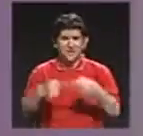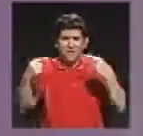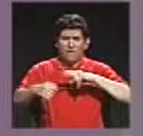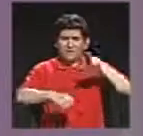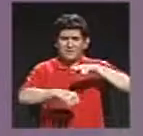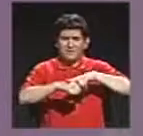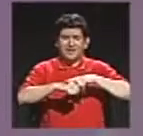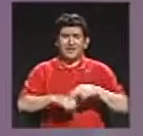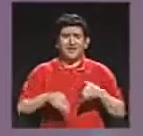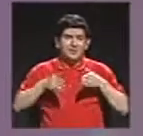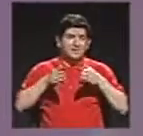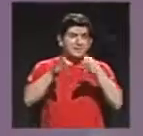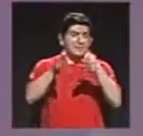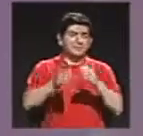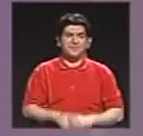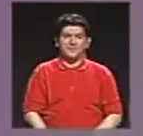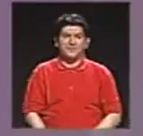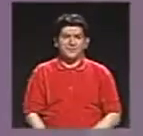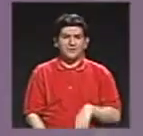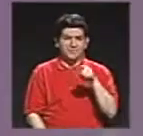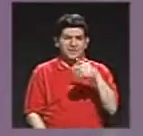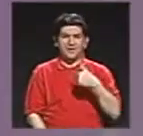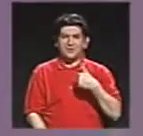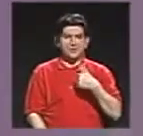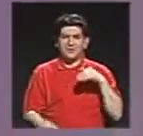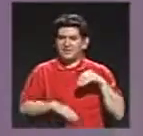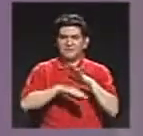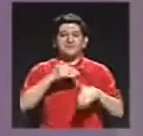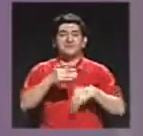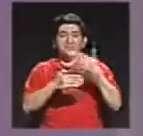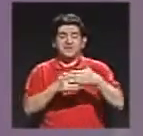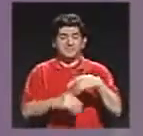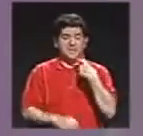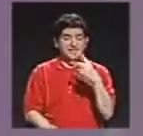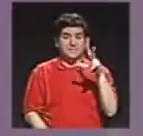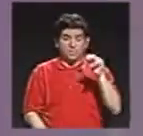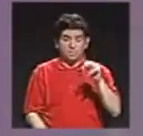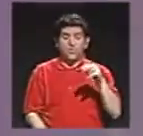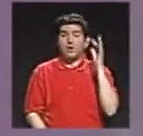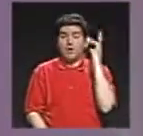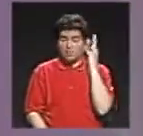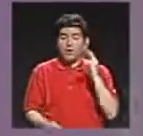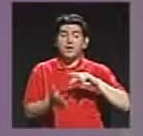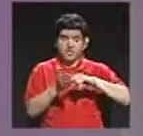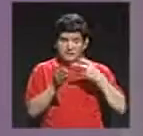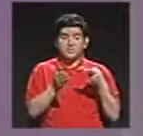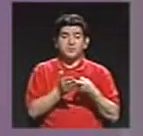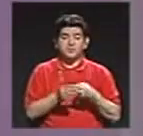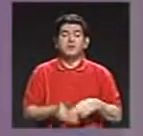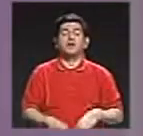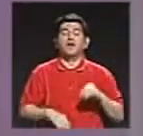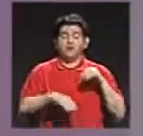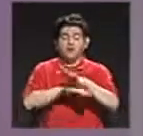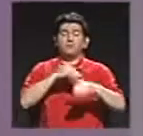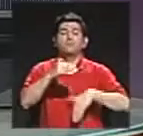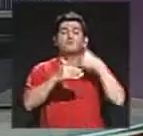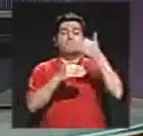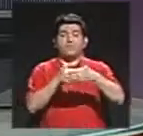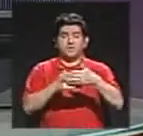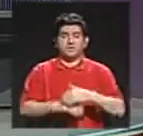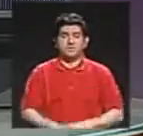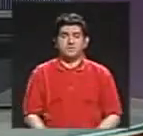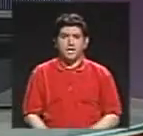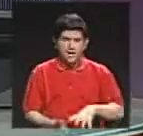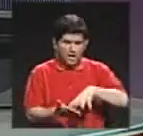lo corriente no es una decisión digamos que no traiga consecuencias decir que no para muchas mujeres tiene muchas consecuencias verdad